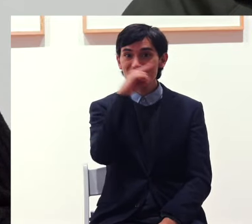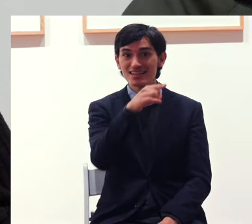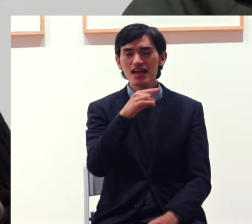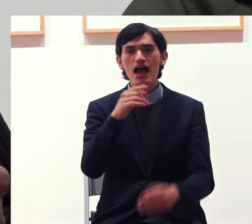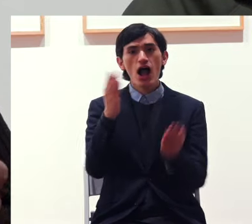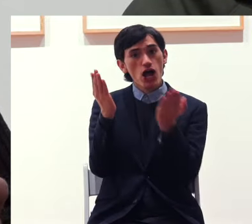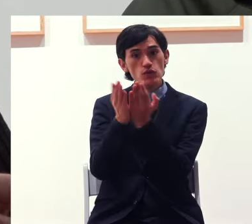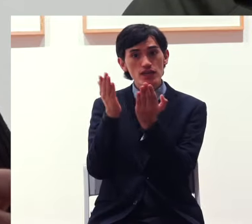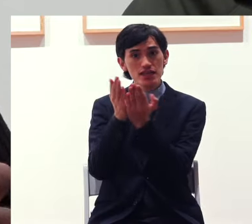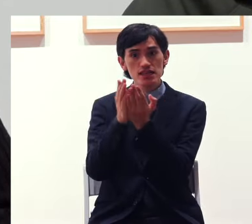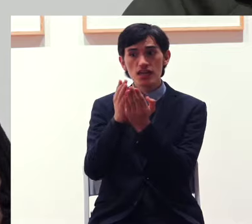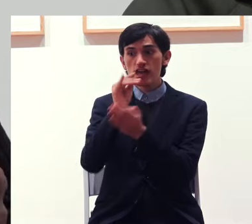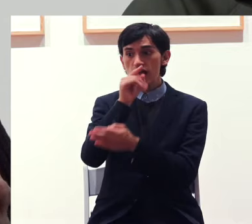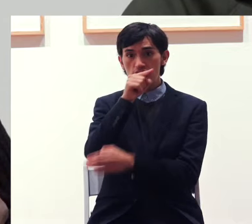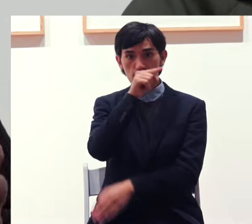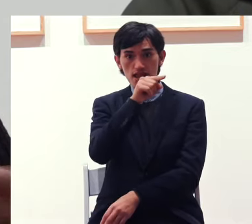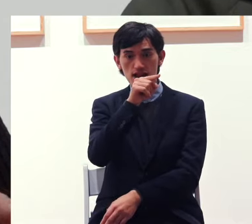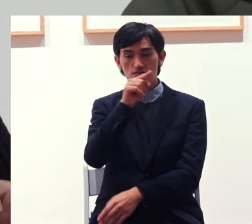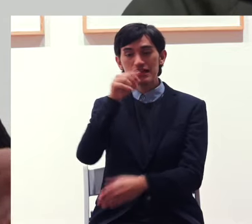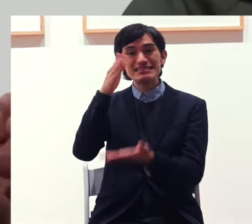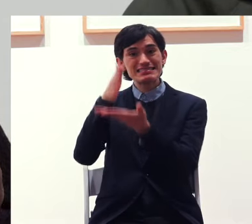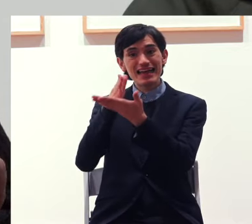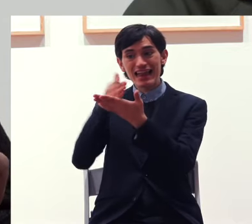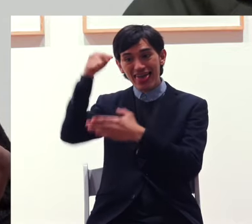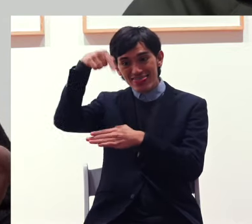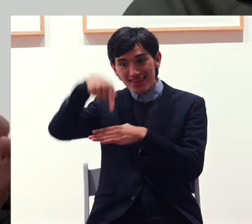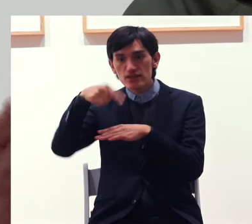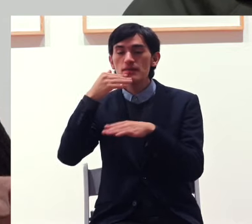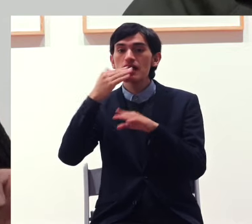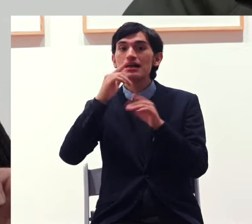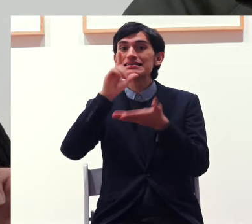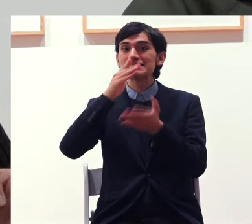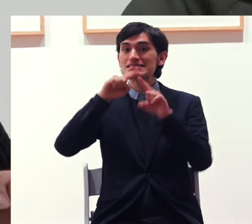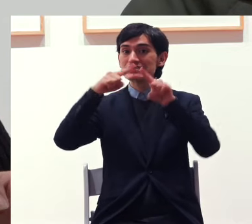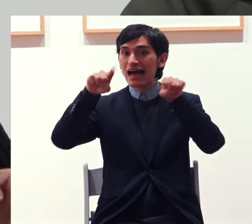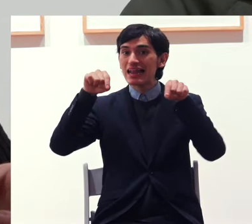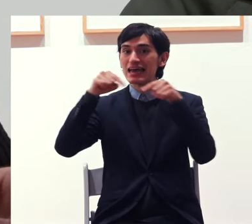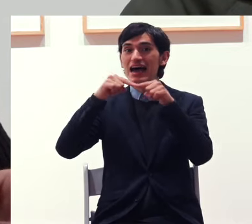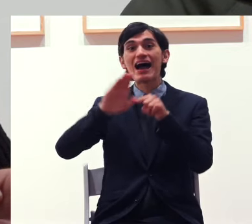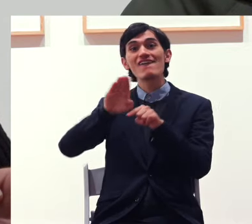hace constantemente con sus alumnos dentro y fuera del aula,